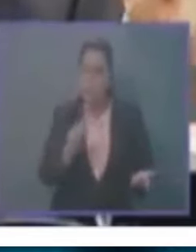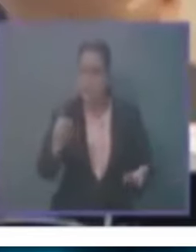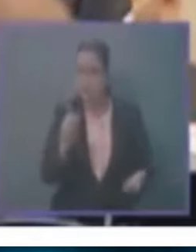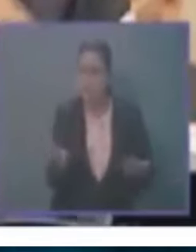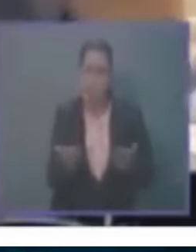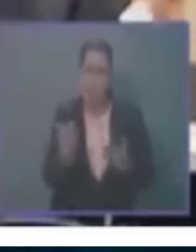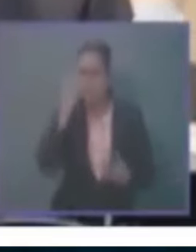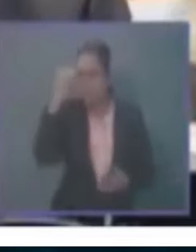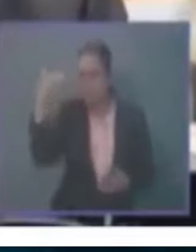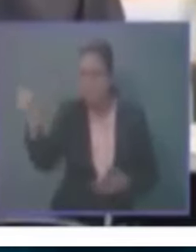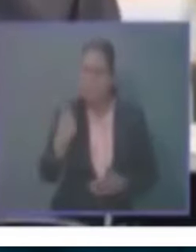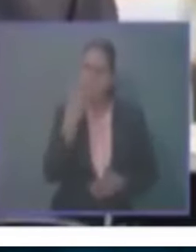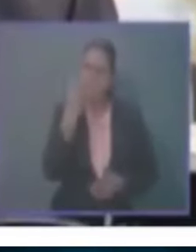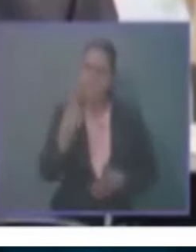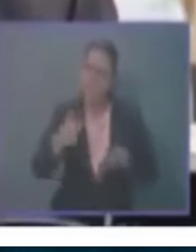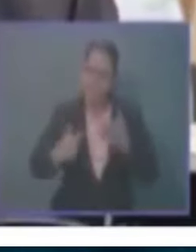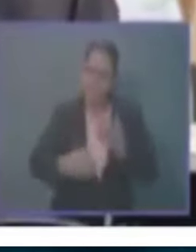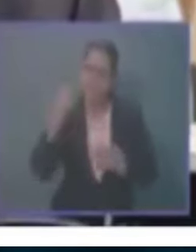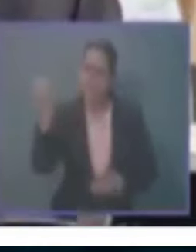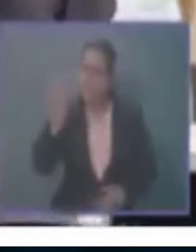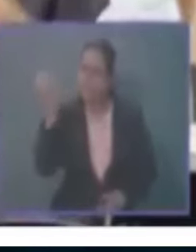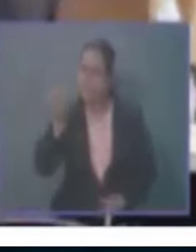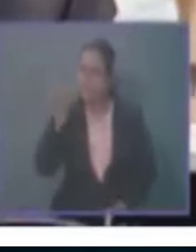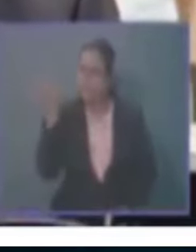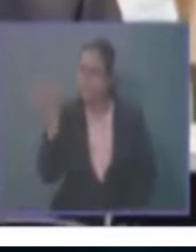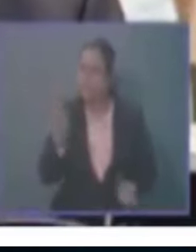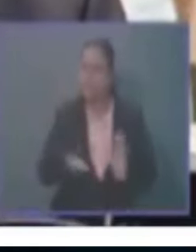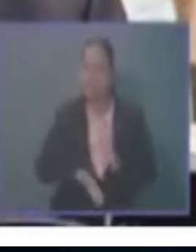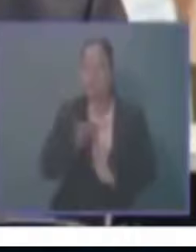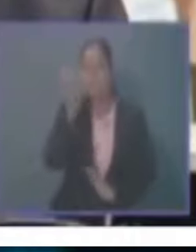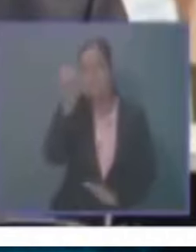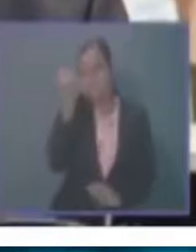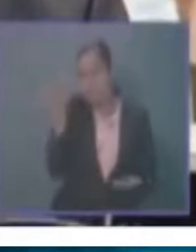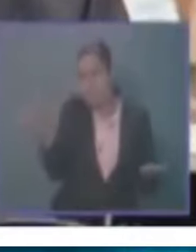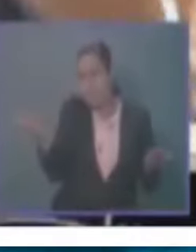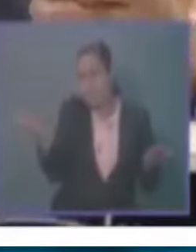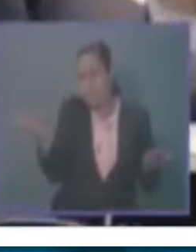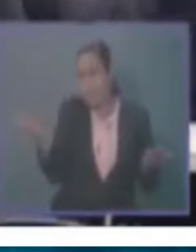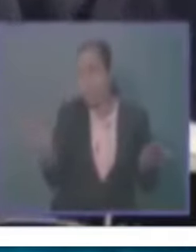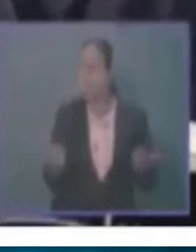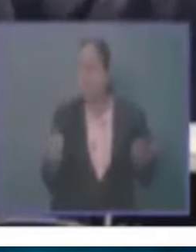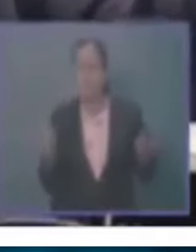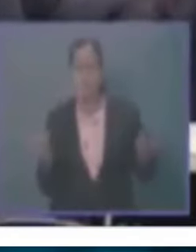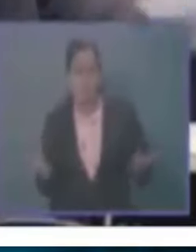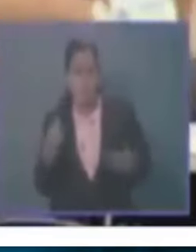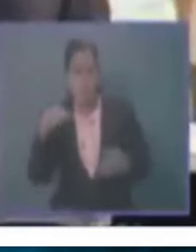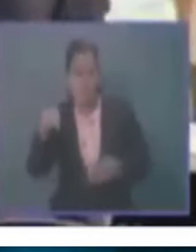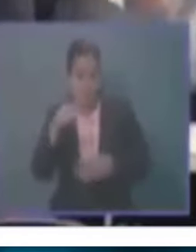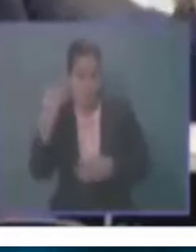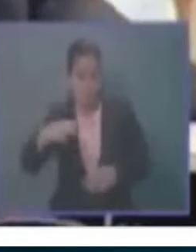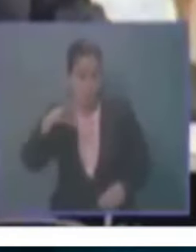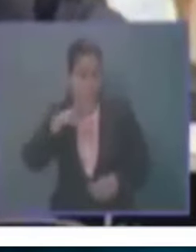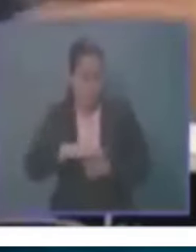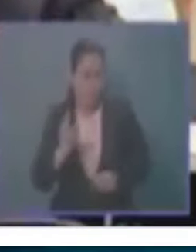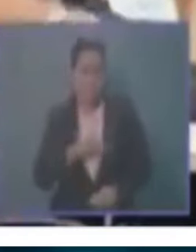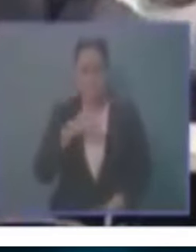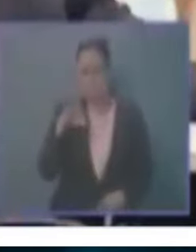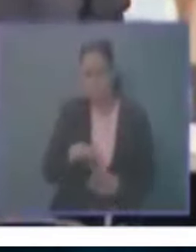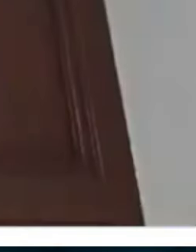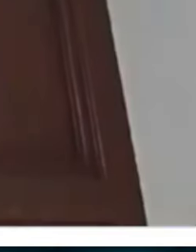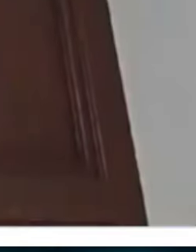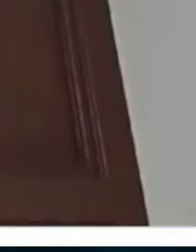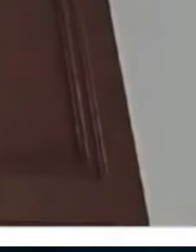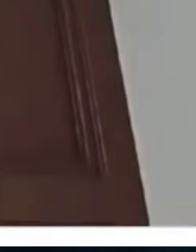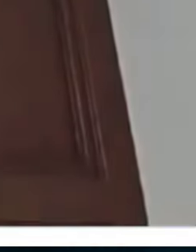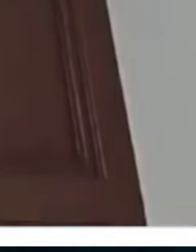que se está presentando en el dictamen de acusación, el resultado del peritaje fue precisamente eso.